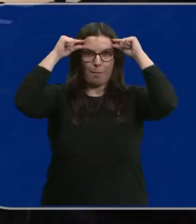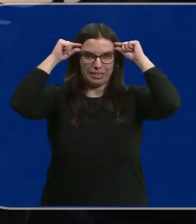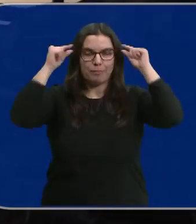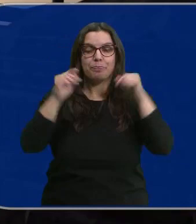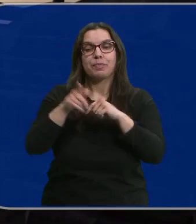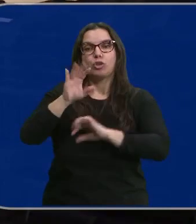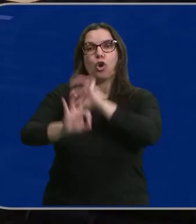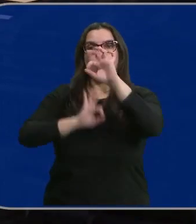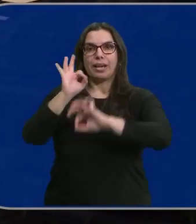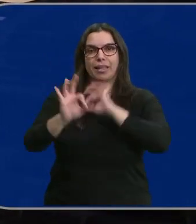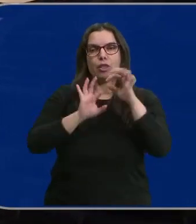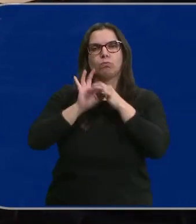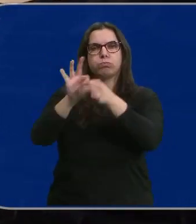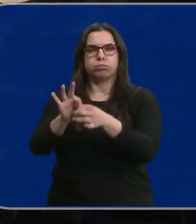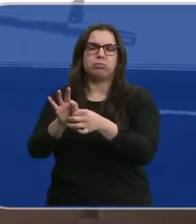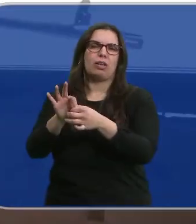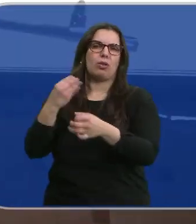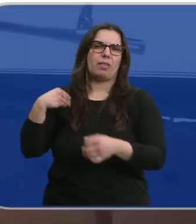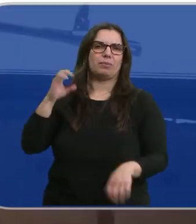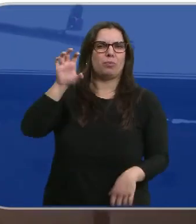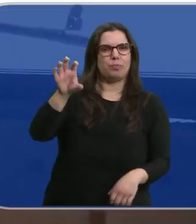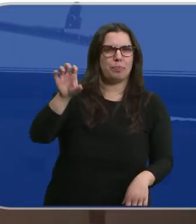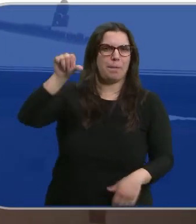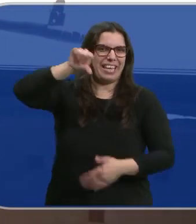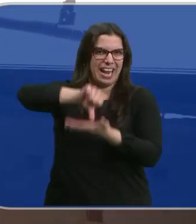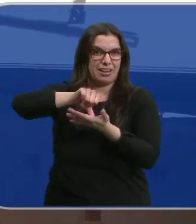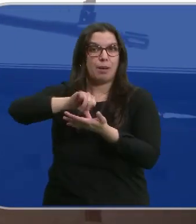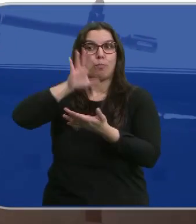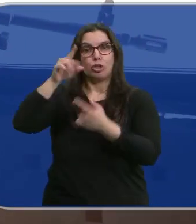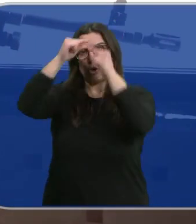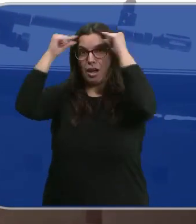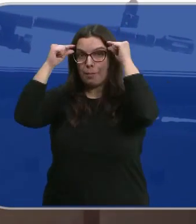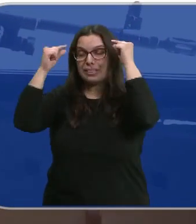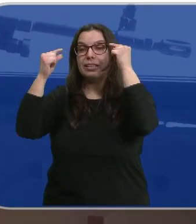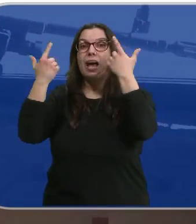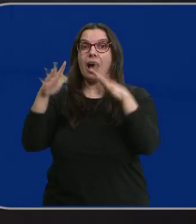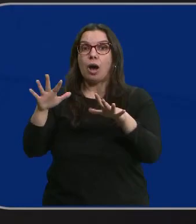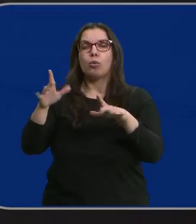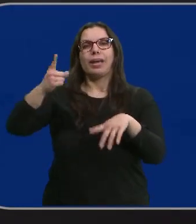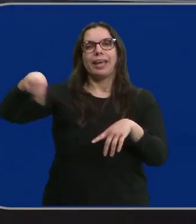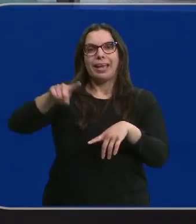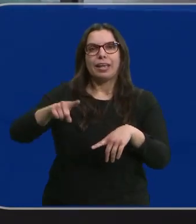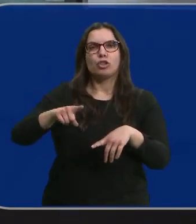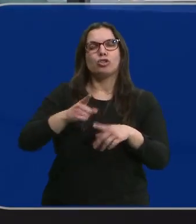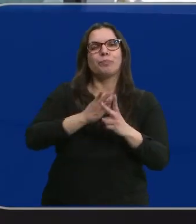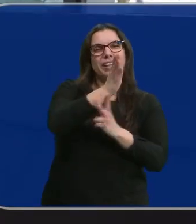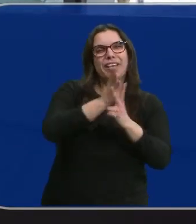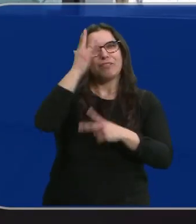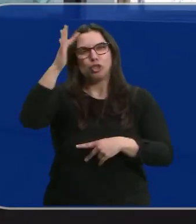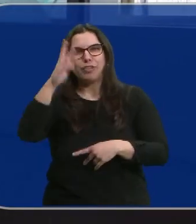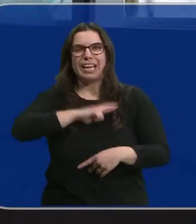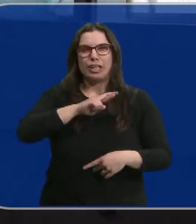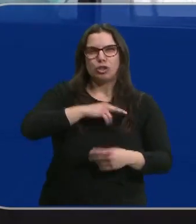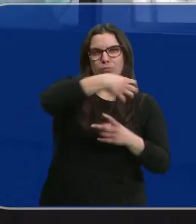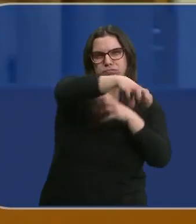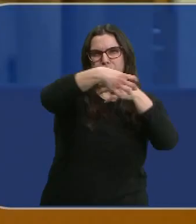una organización chií vinculada con Irán. Ese es precisamente el vínculo con Hamas, que a pesar de ser suní, recibe financiación y apoyo de Irán.